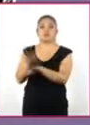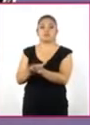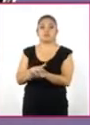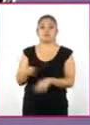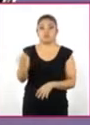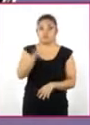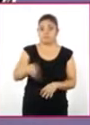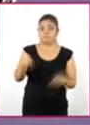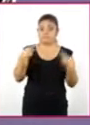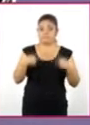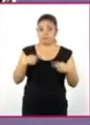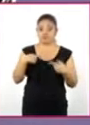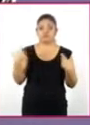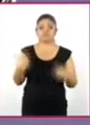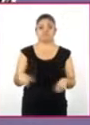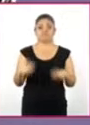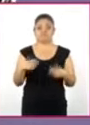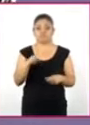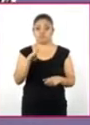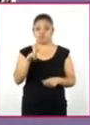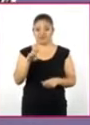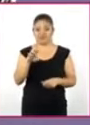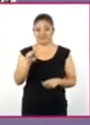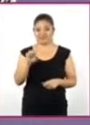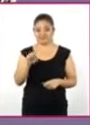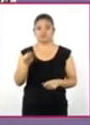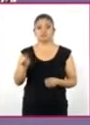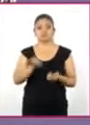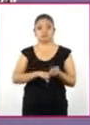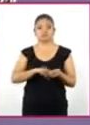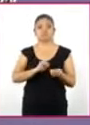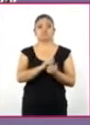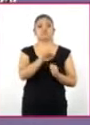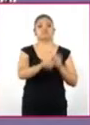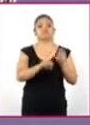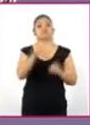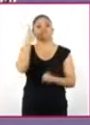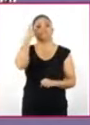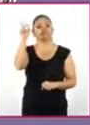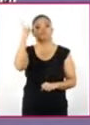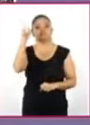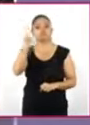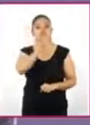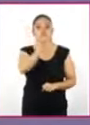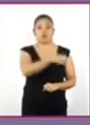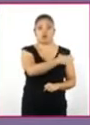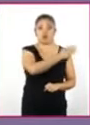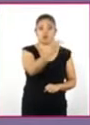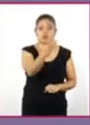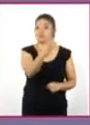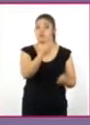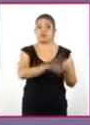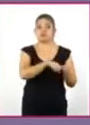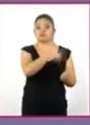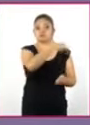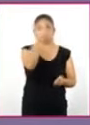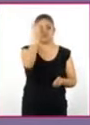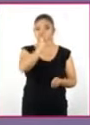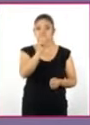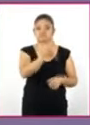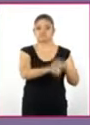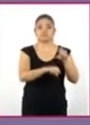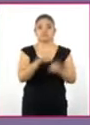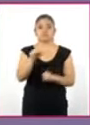tomó el control de la industria, mientras que el campo se convirtió en propiedad privada. Muchas personas perdieron